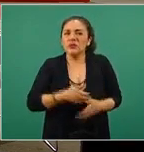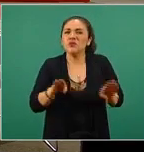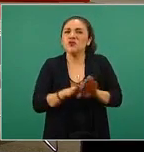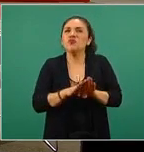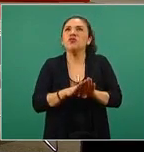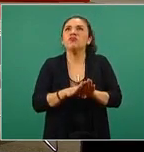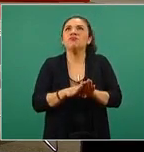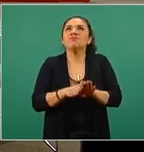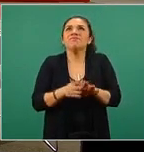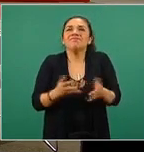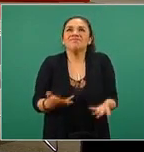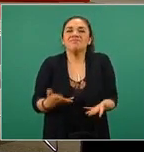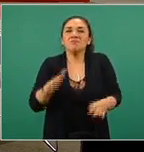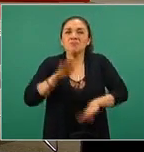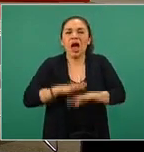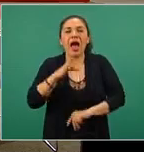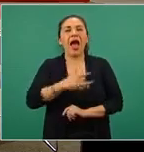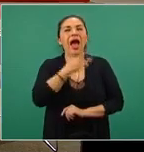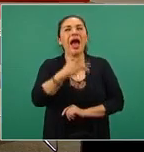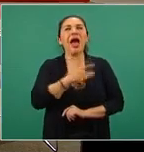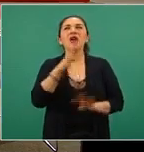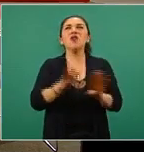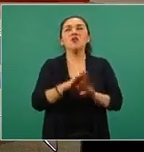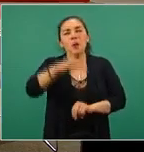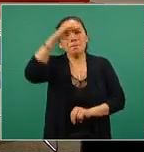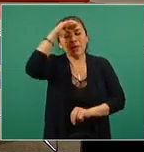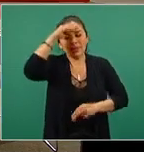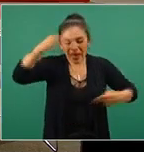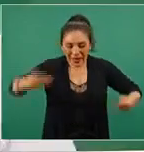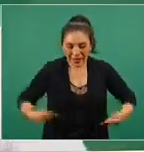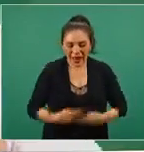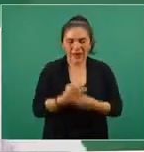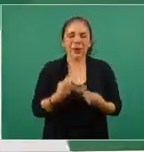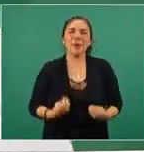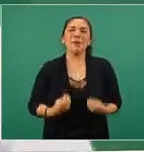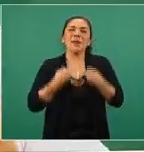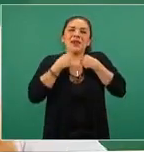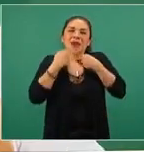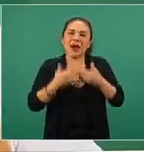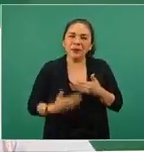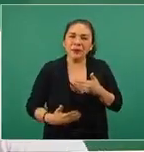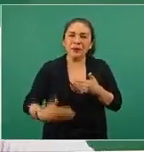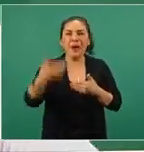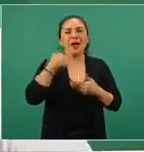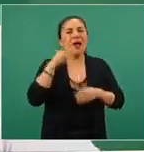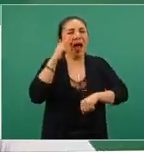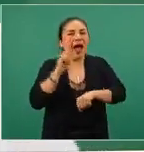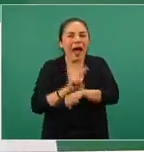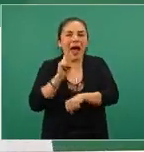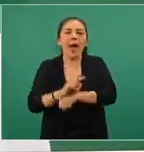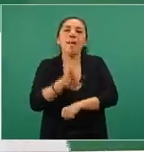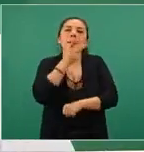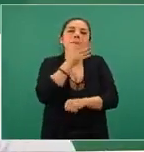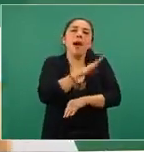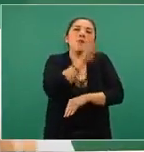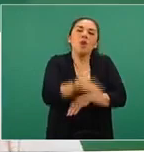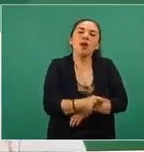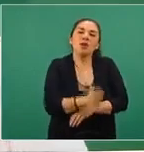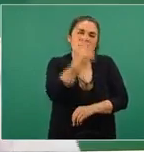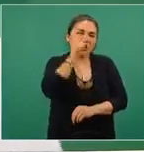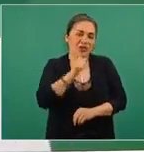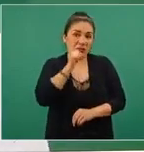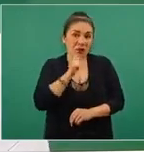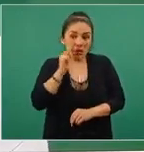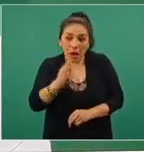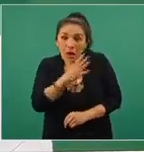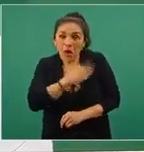Regularmente tenemos la concepción de la vida y el seguimiento, ¿no? Papás mueren antes que hijos y esto es